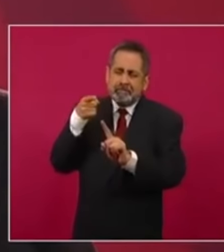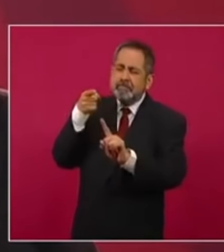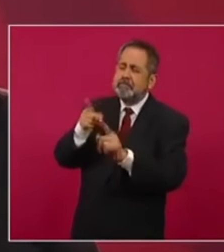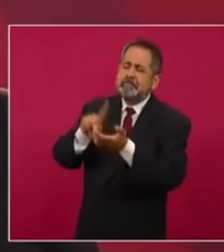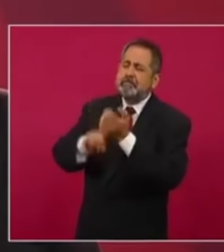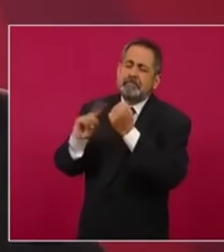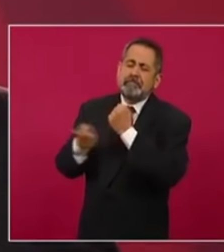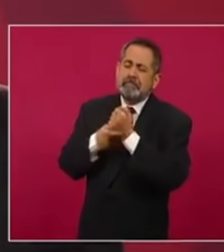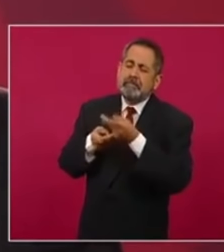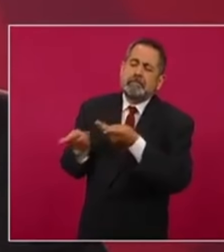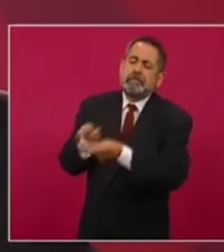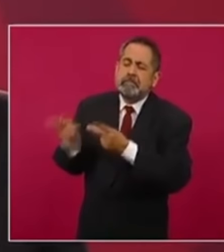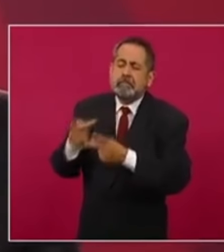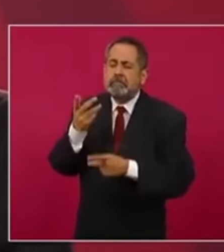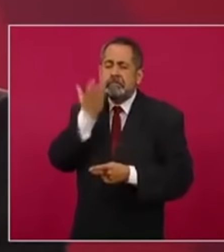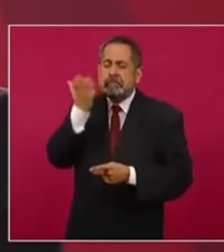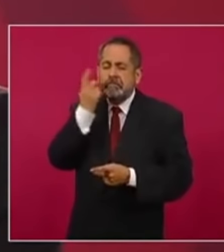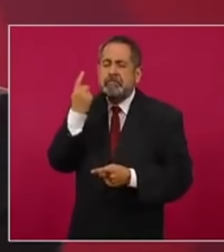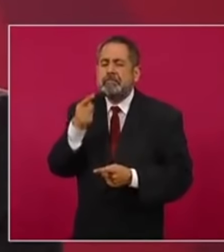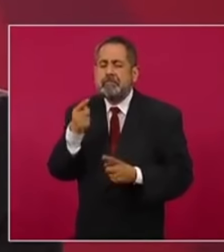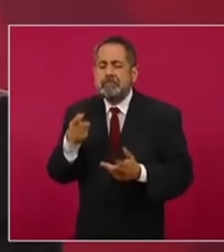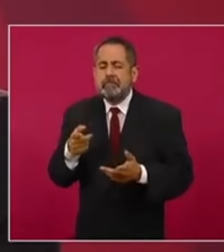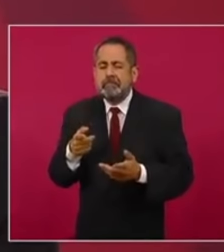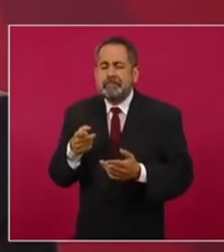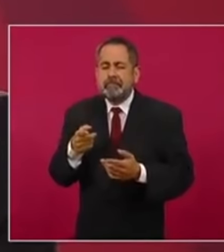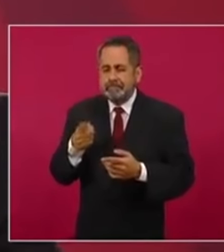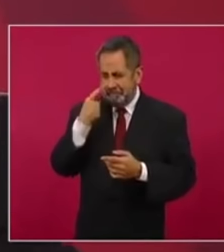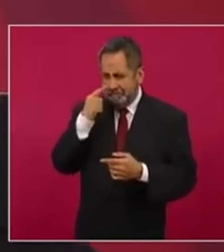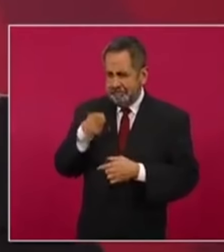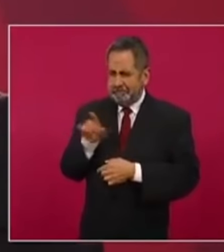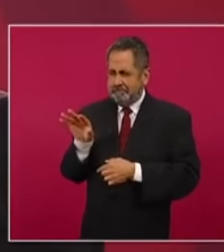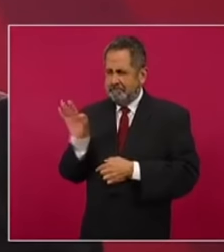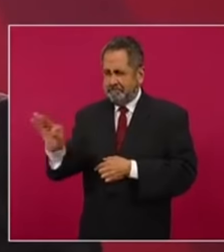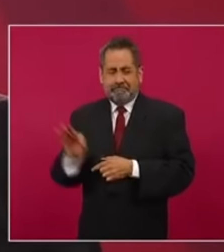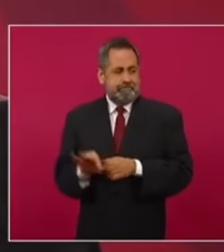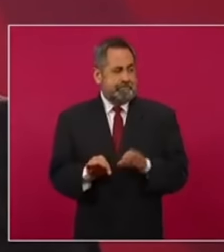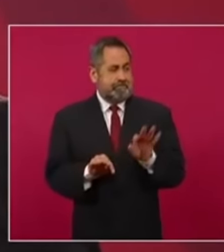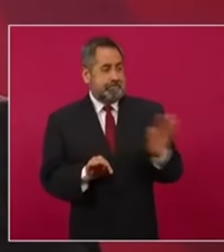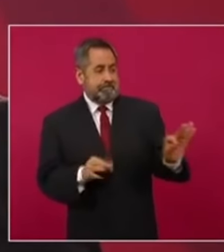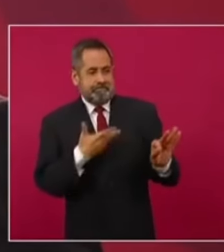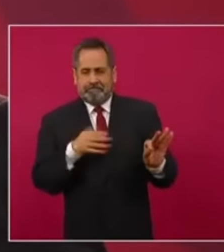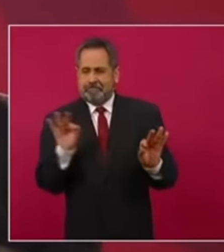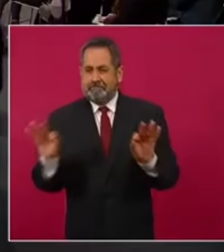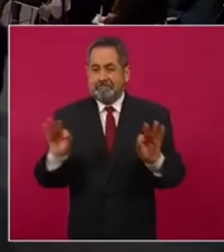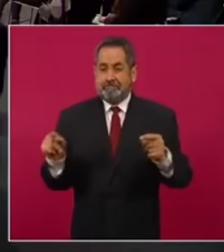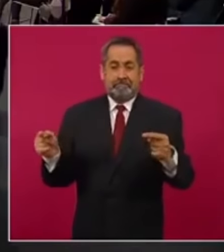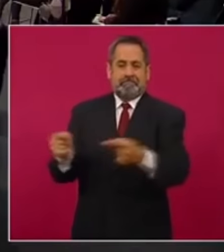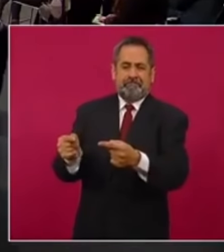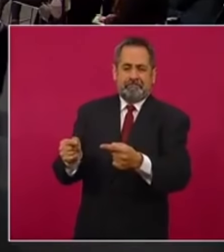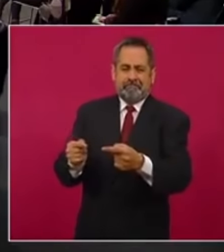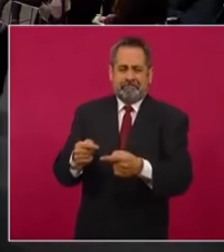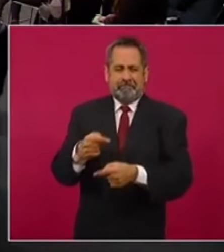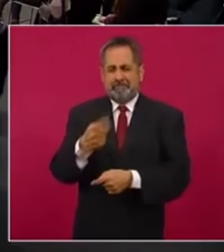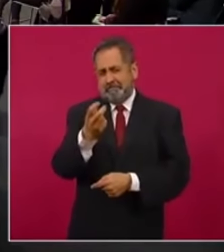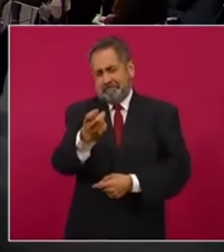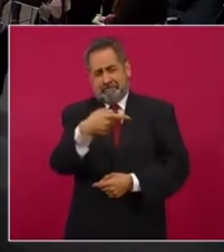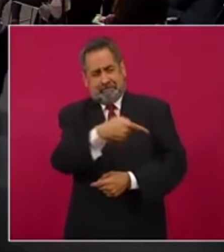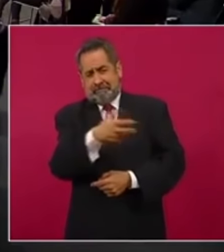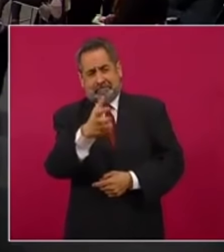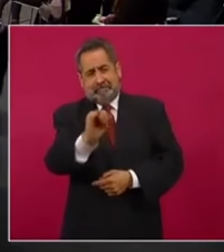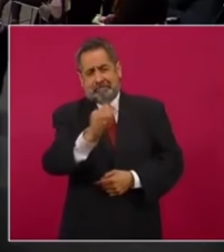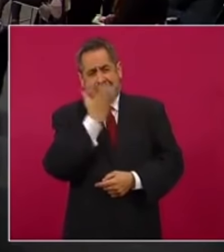es contrapuntearnos, porque así es el reforma,